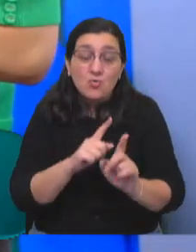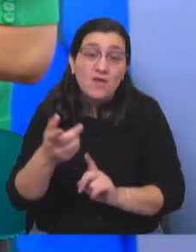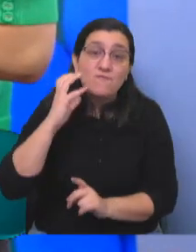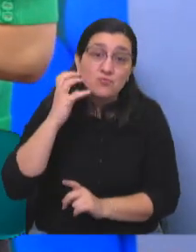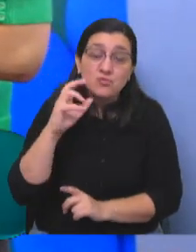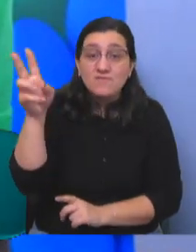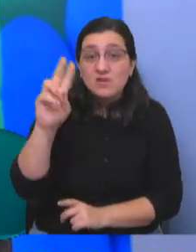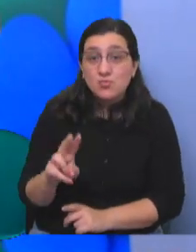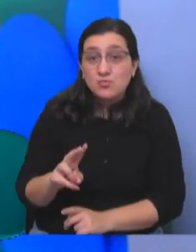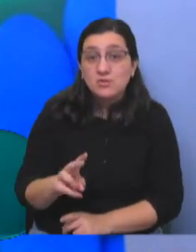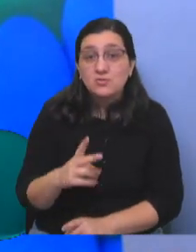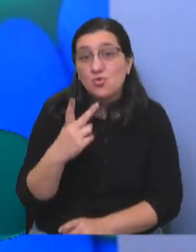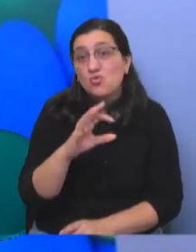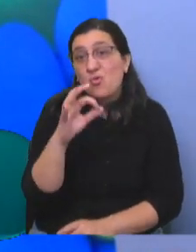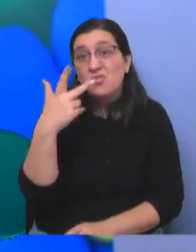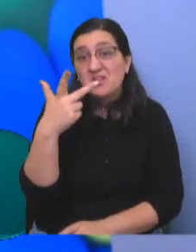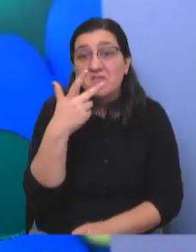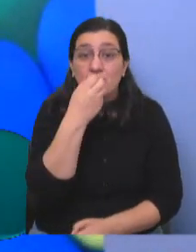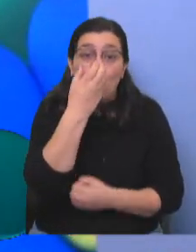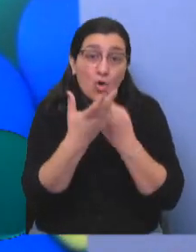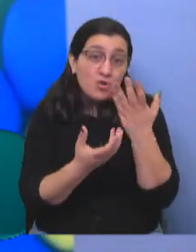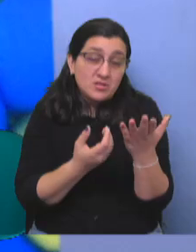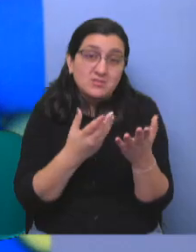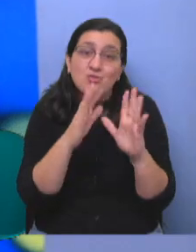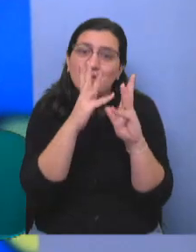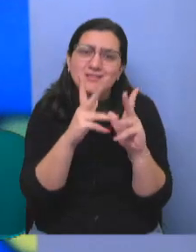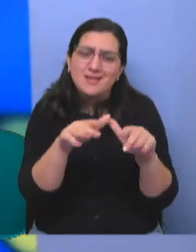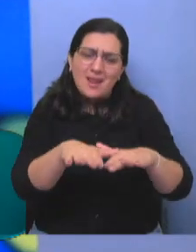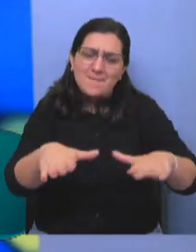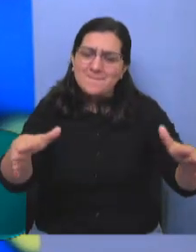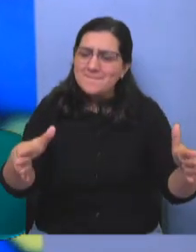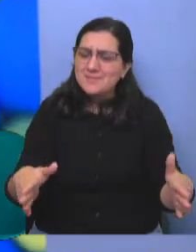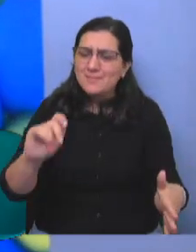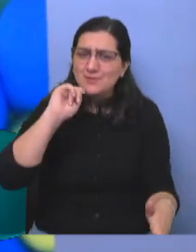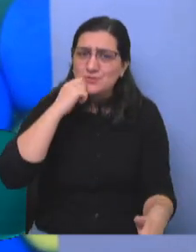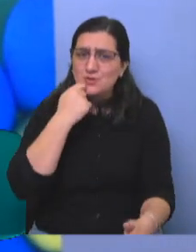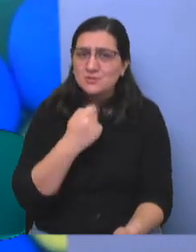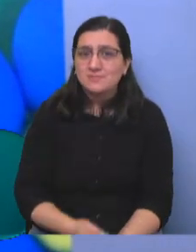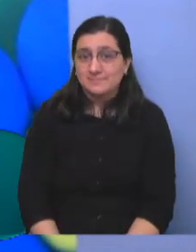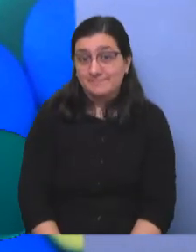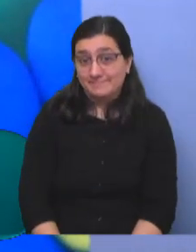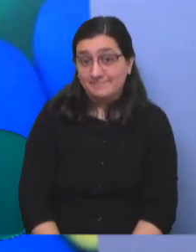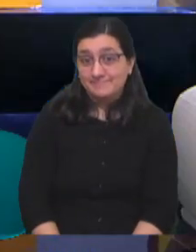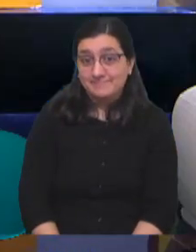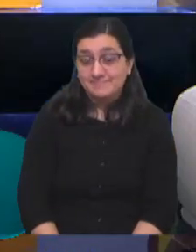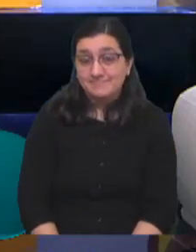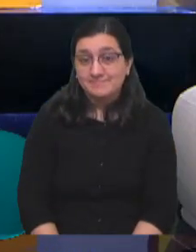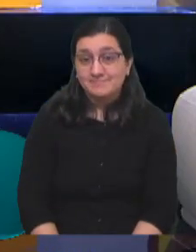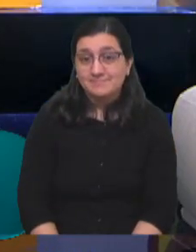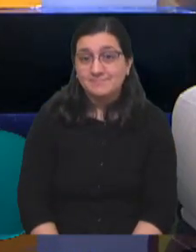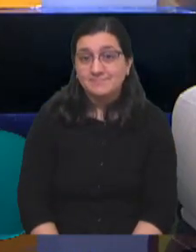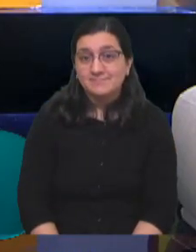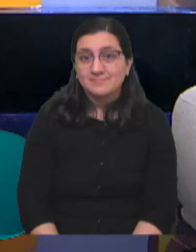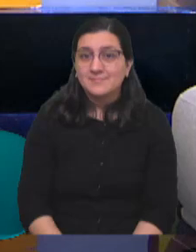dos o tres florcitas, no mucho más que eso, y te armaste una mesa espectacular. ¿No? Ahora sí es un collar, Flor.